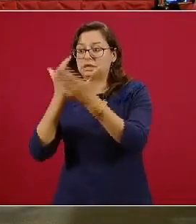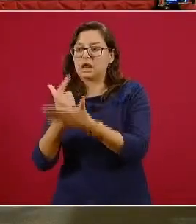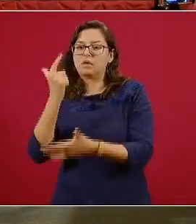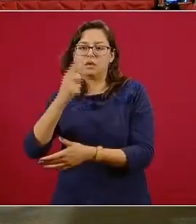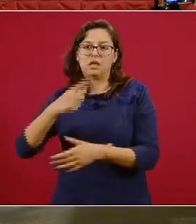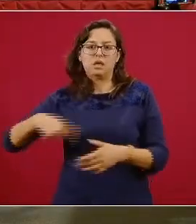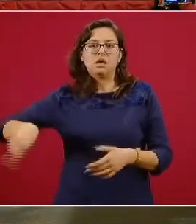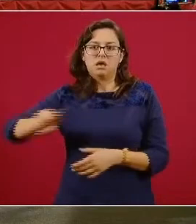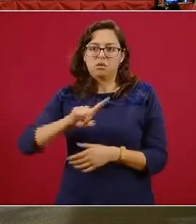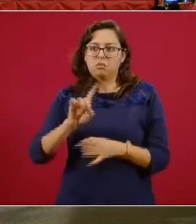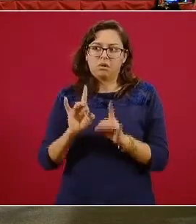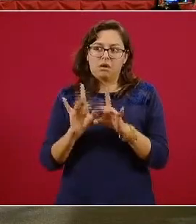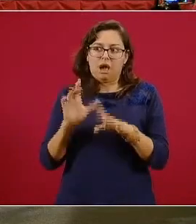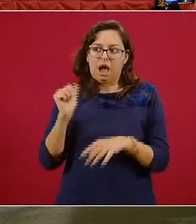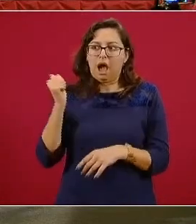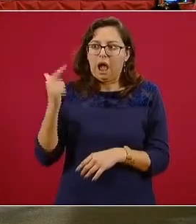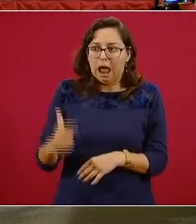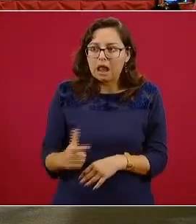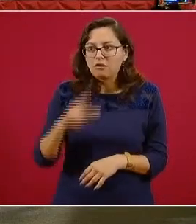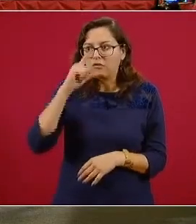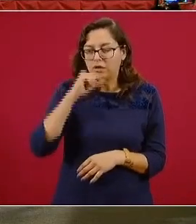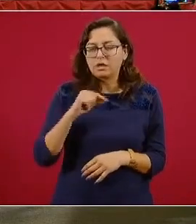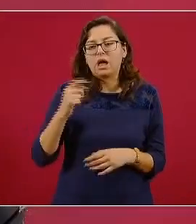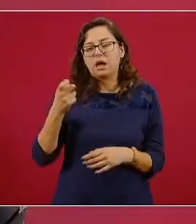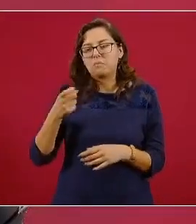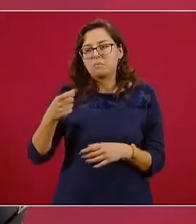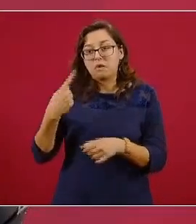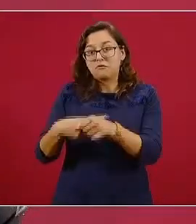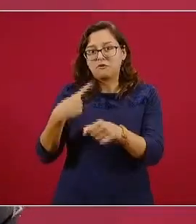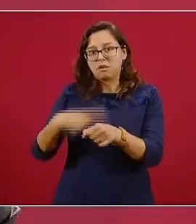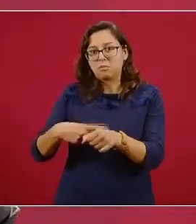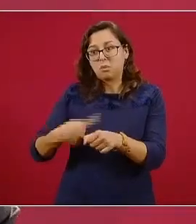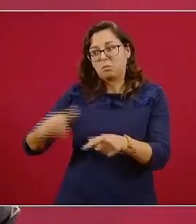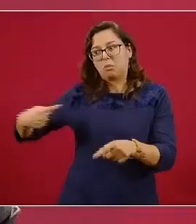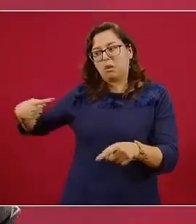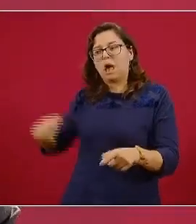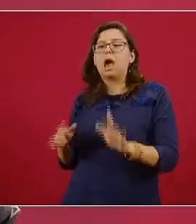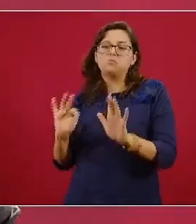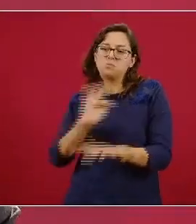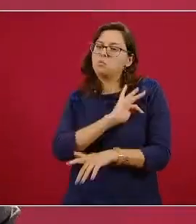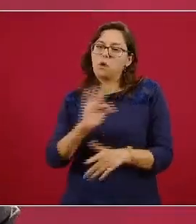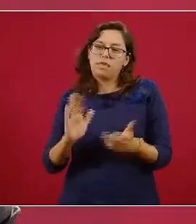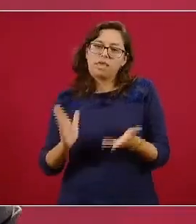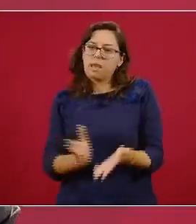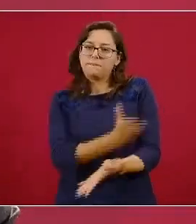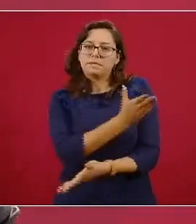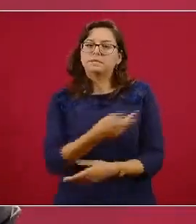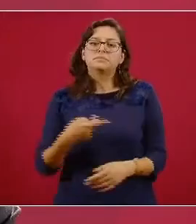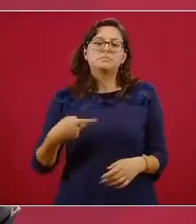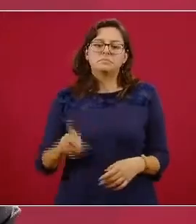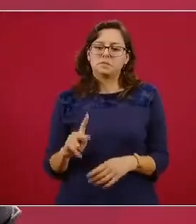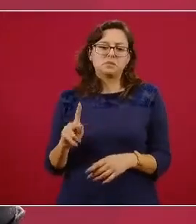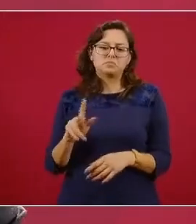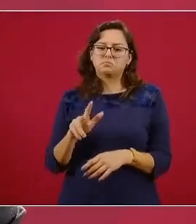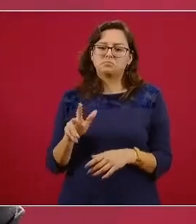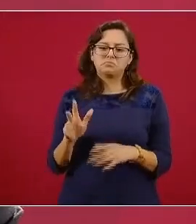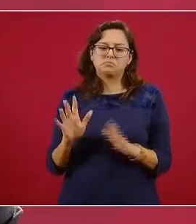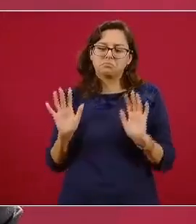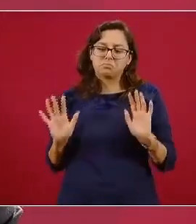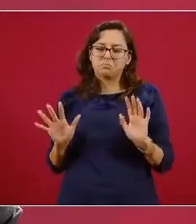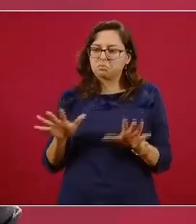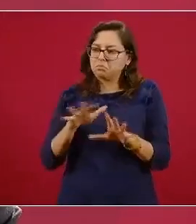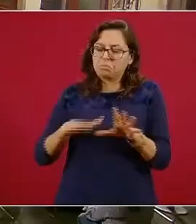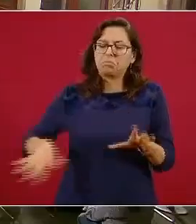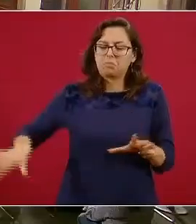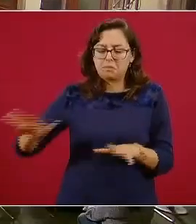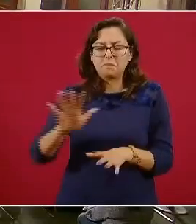presentaran por cualquier producto innovador en tratamiento o en prevención, en este caso la